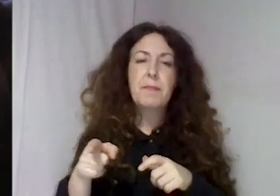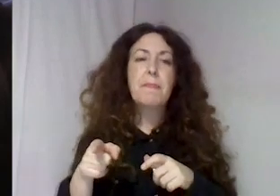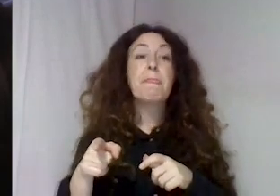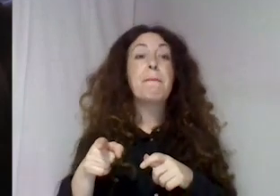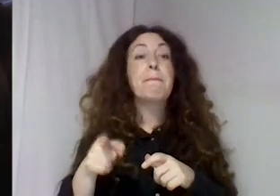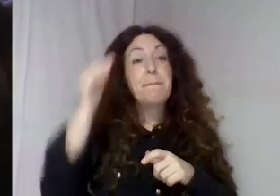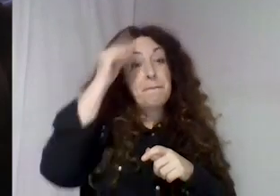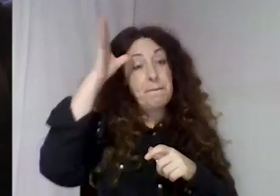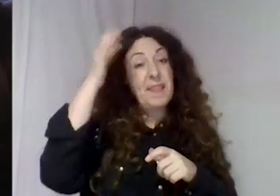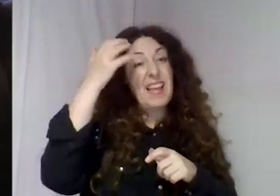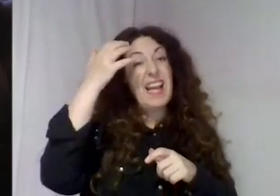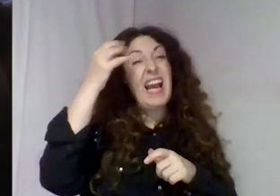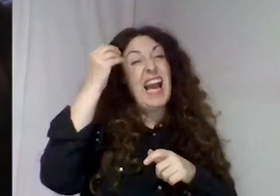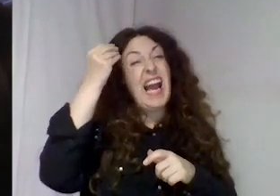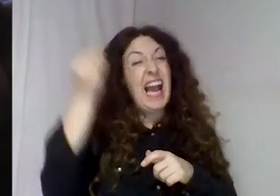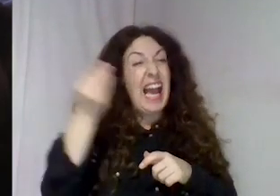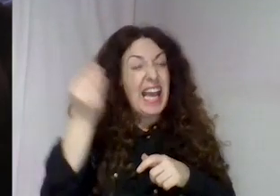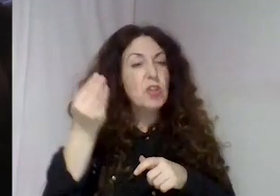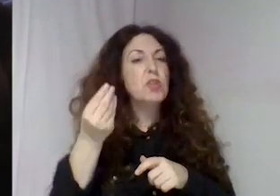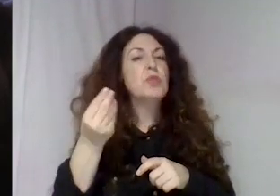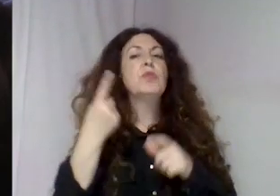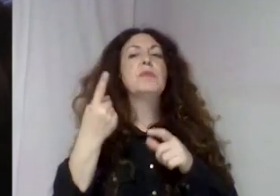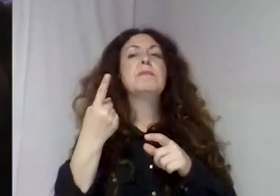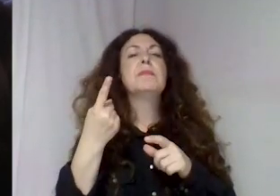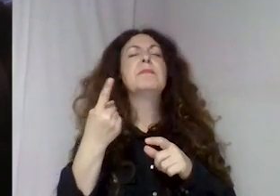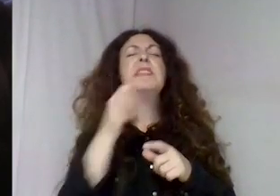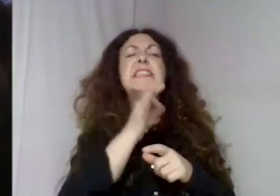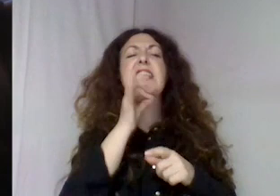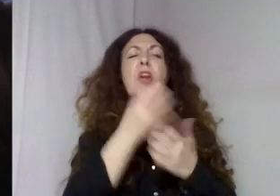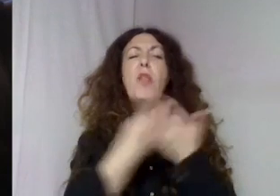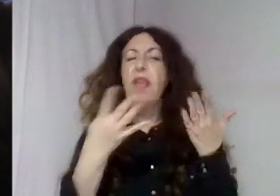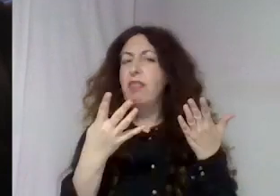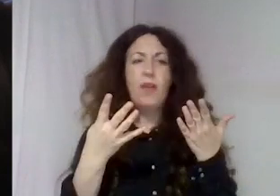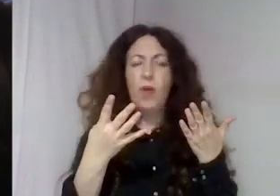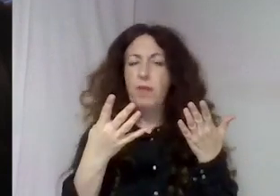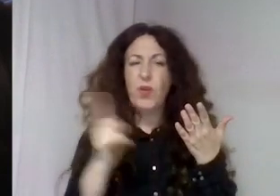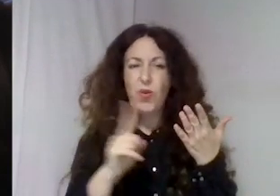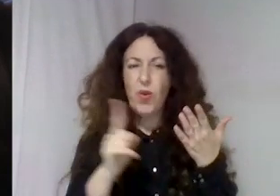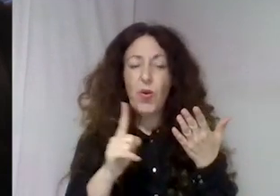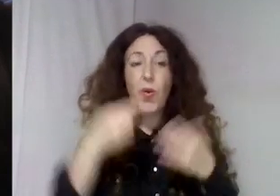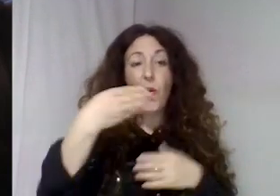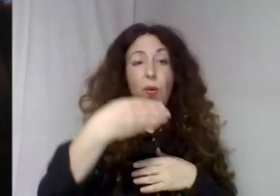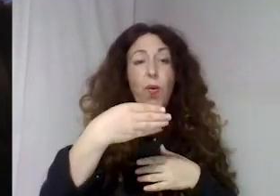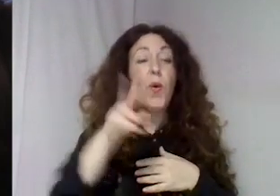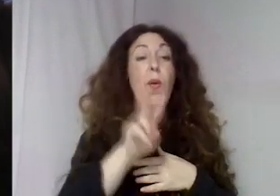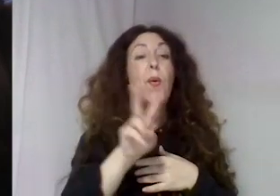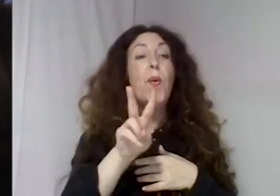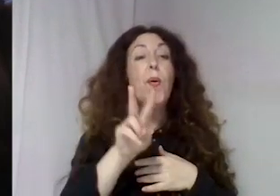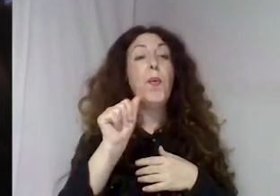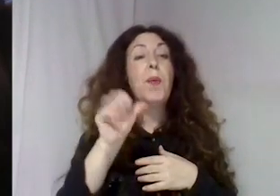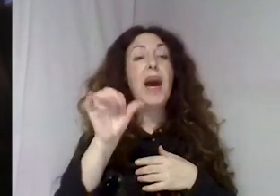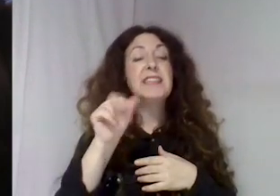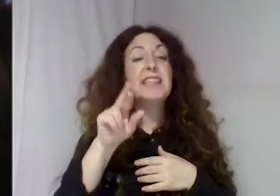es excepcional. O sea, que al contrario, yo creo que está en esta geografía del genio los artistas excepcionales, de vida